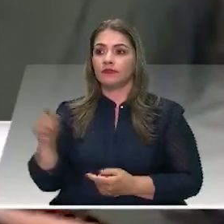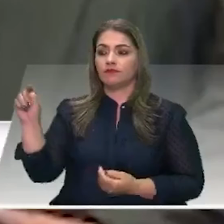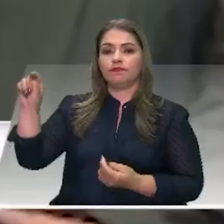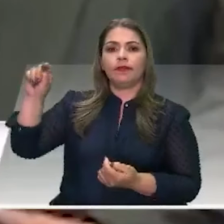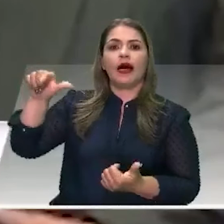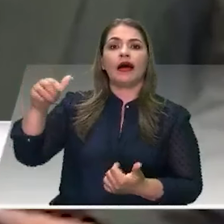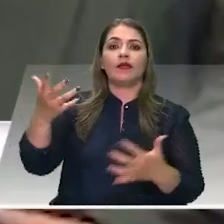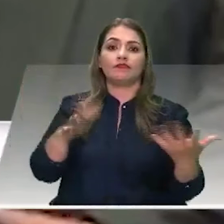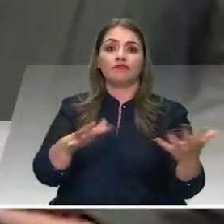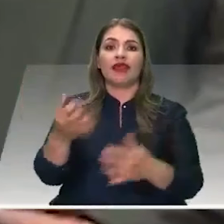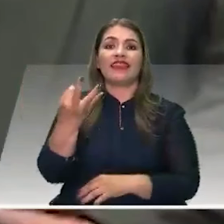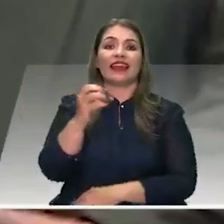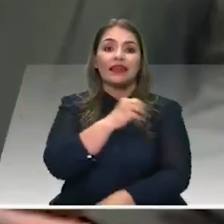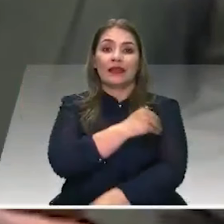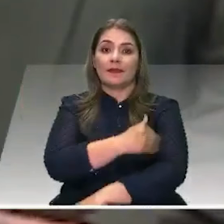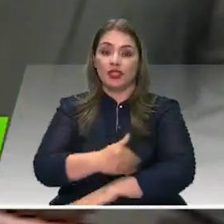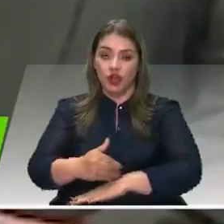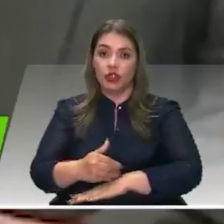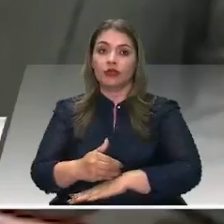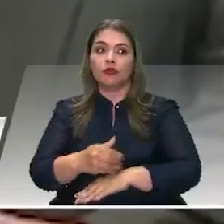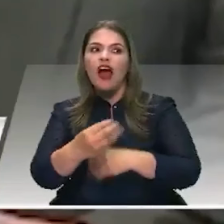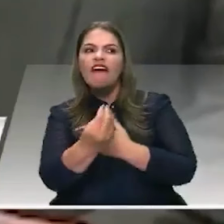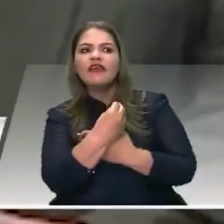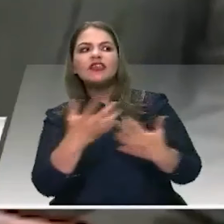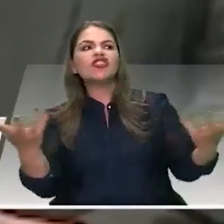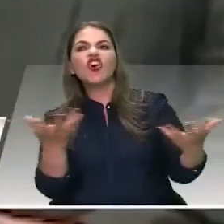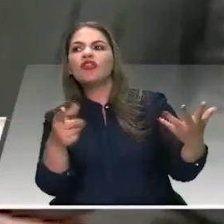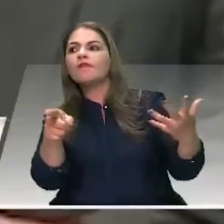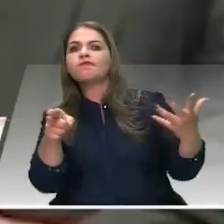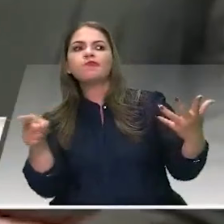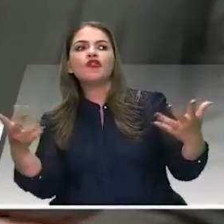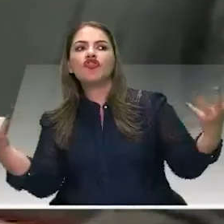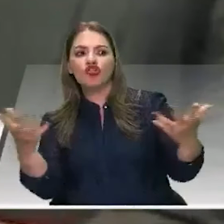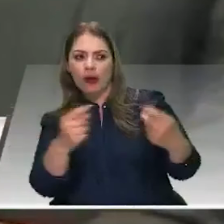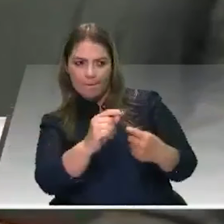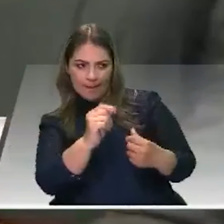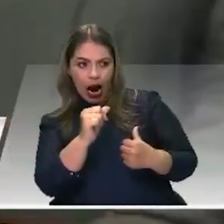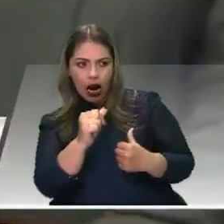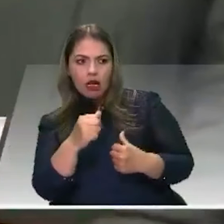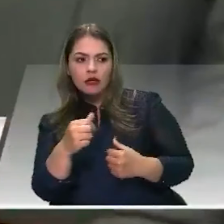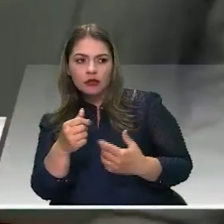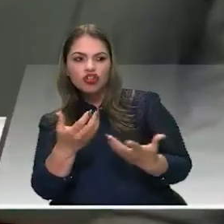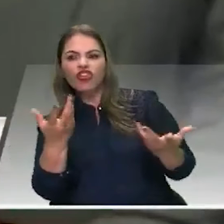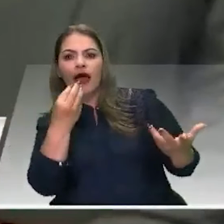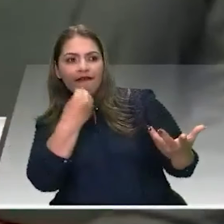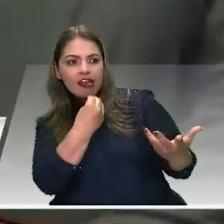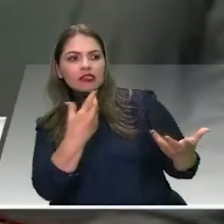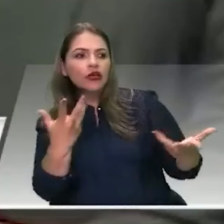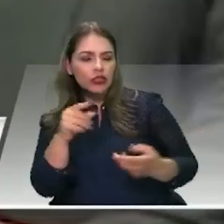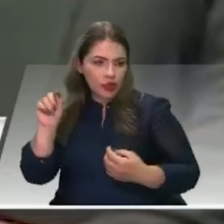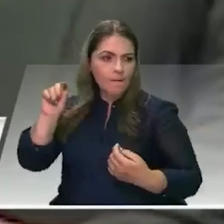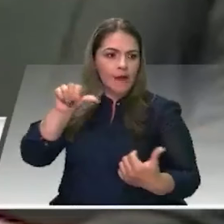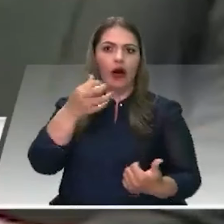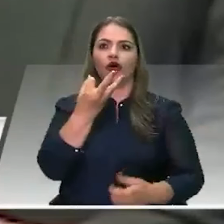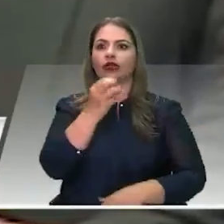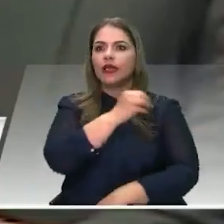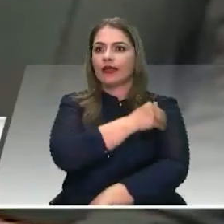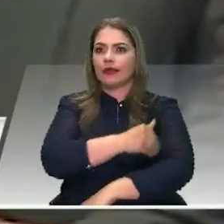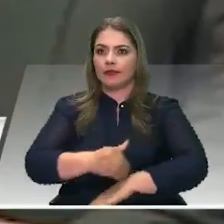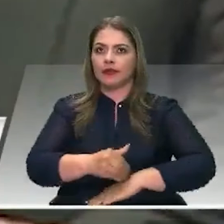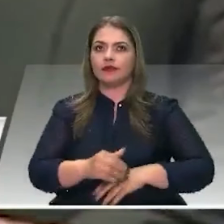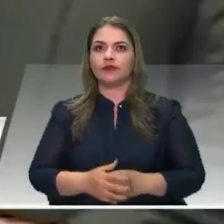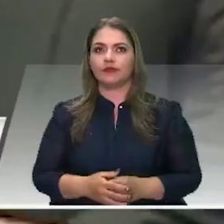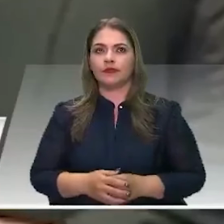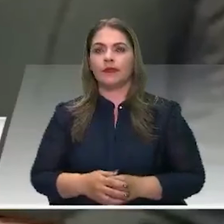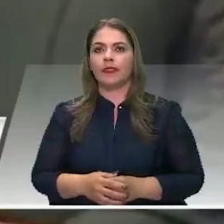millones de pesos a quien nos facilite información que permita dar con el paradero y la ubicación del funcionario,